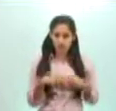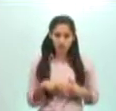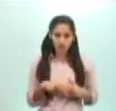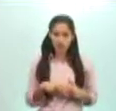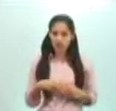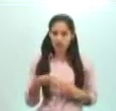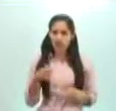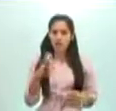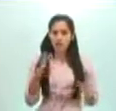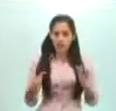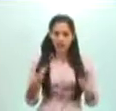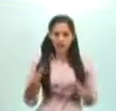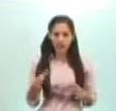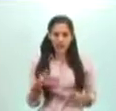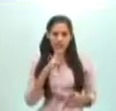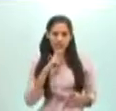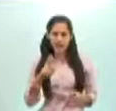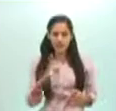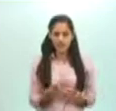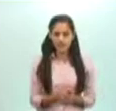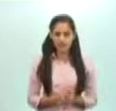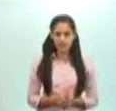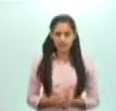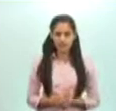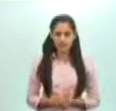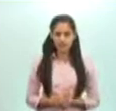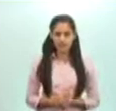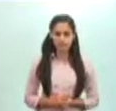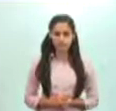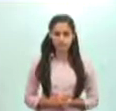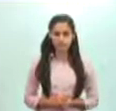tensiones profundas en la cultura americana.